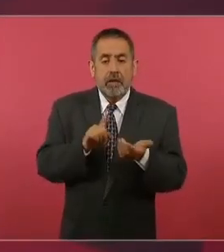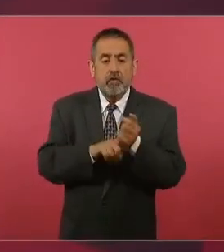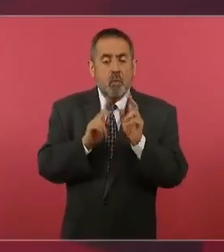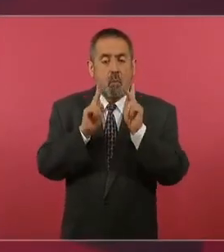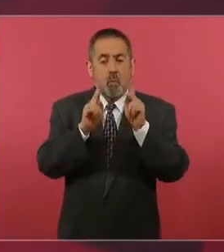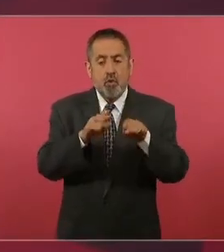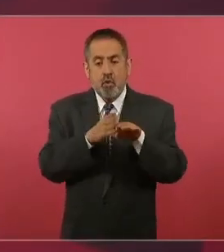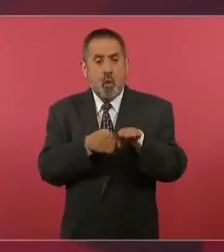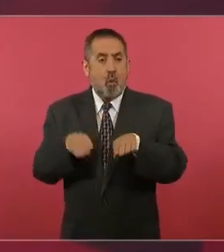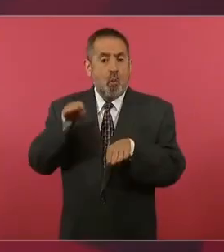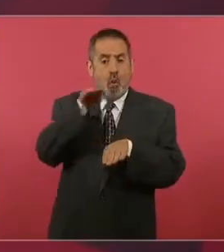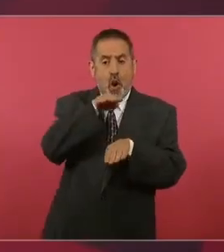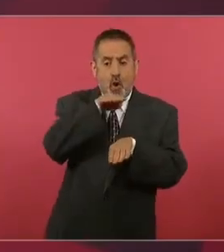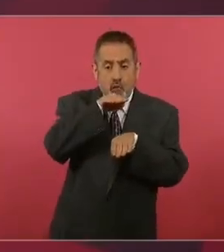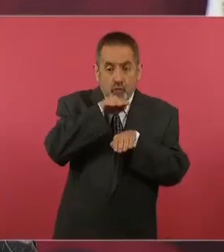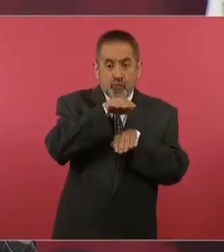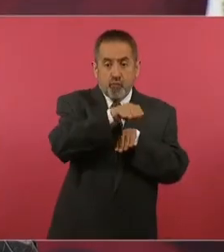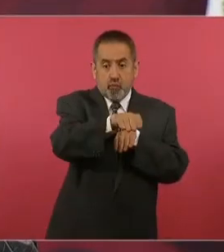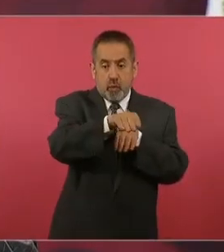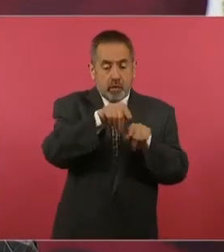viaducto